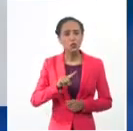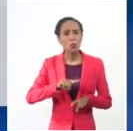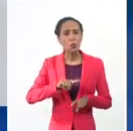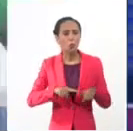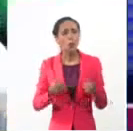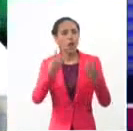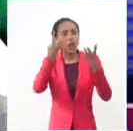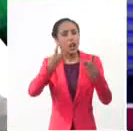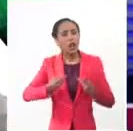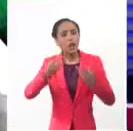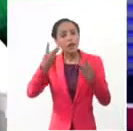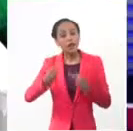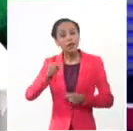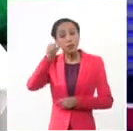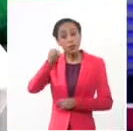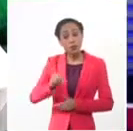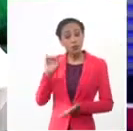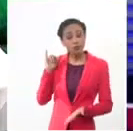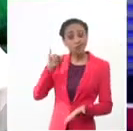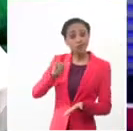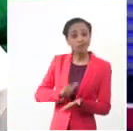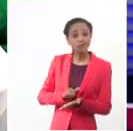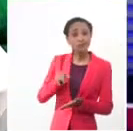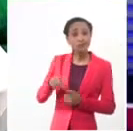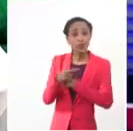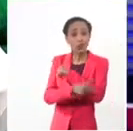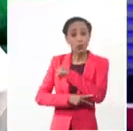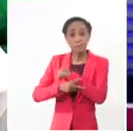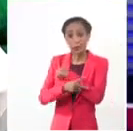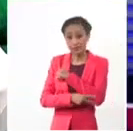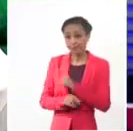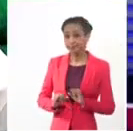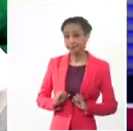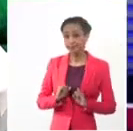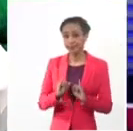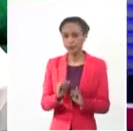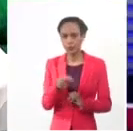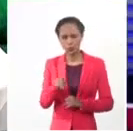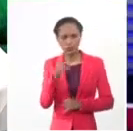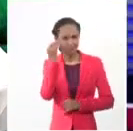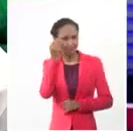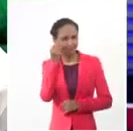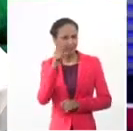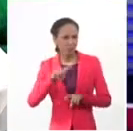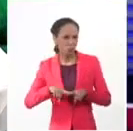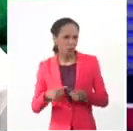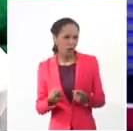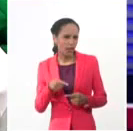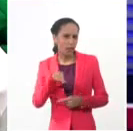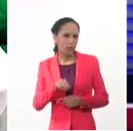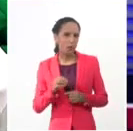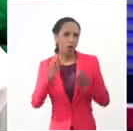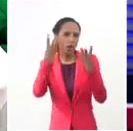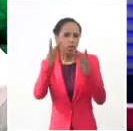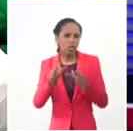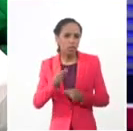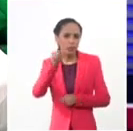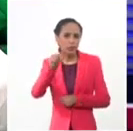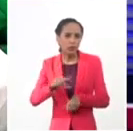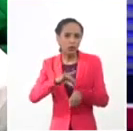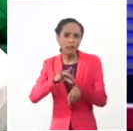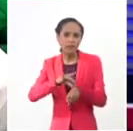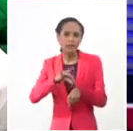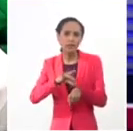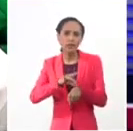de viajeros que vienen de estos países. Que ustedes dirán, no, pero es que la transmisión es más alta